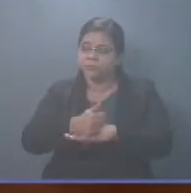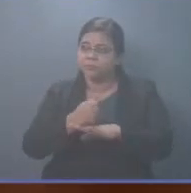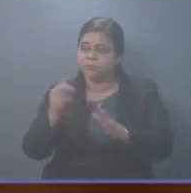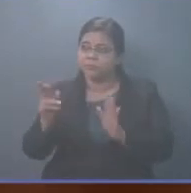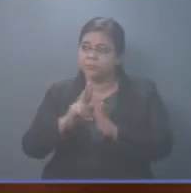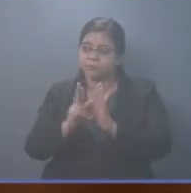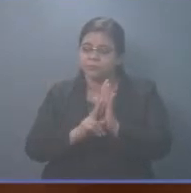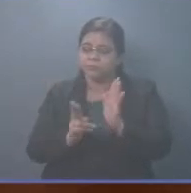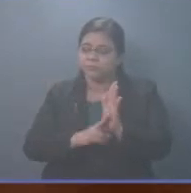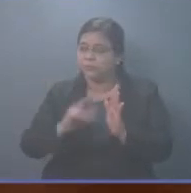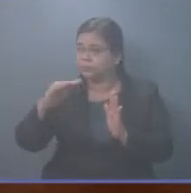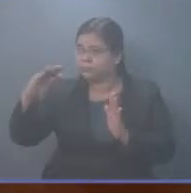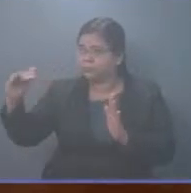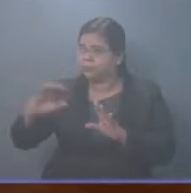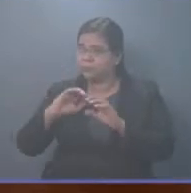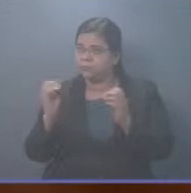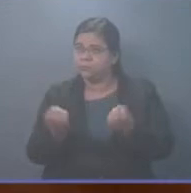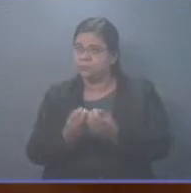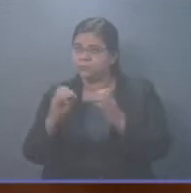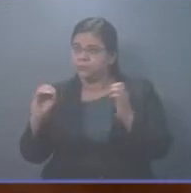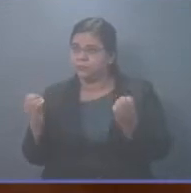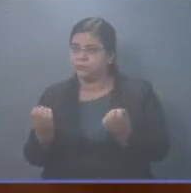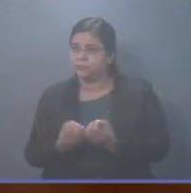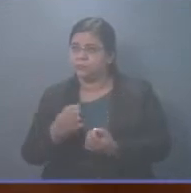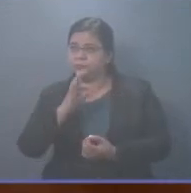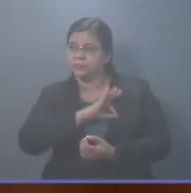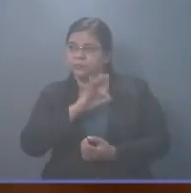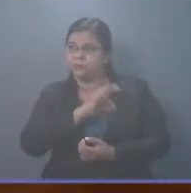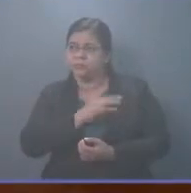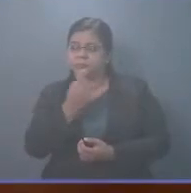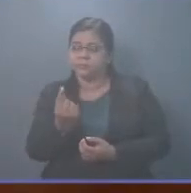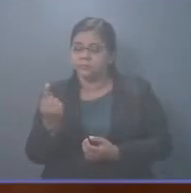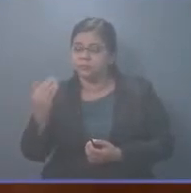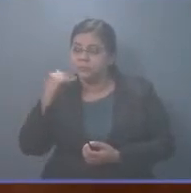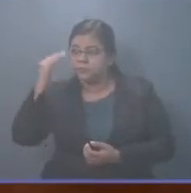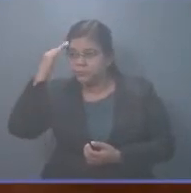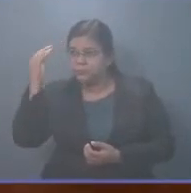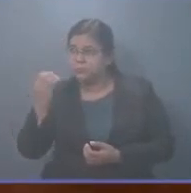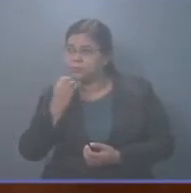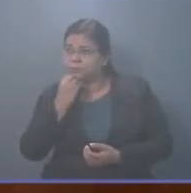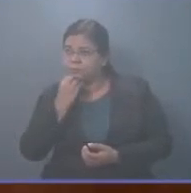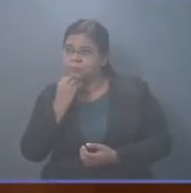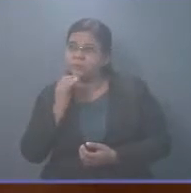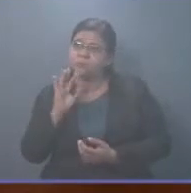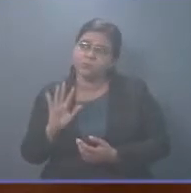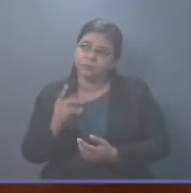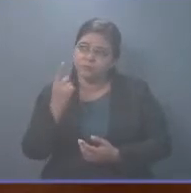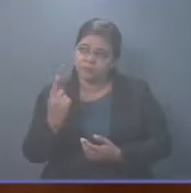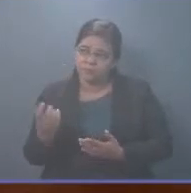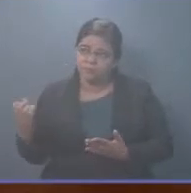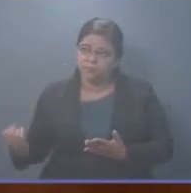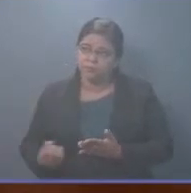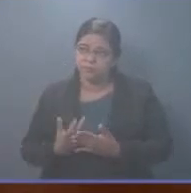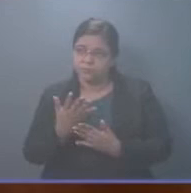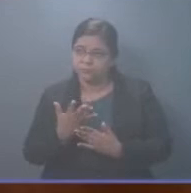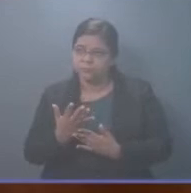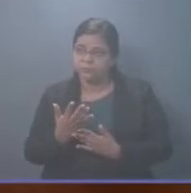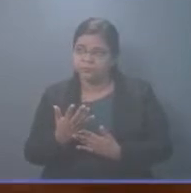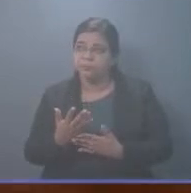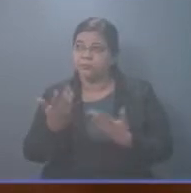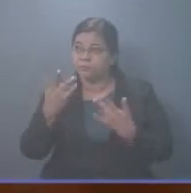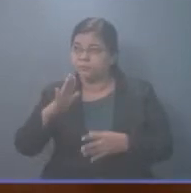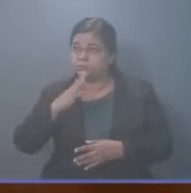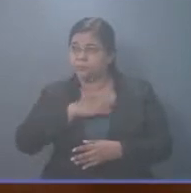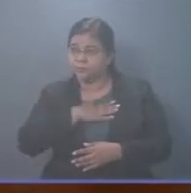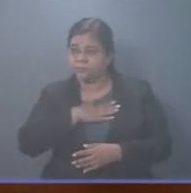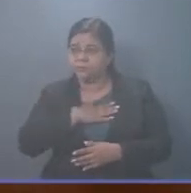Nacional de organizaciones que trabajan en favor de las personas adultas mayores, que las nuevas que se creen van a obtener su personalidad jurídica,